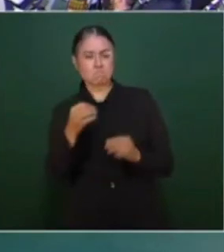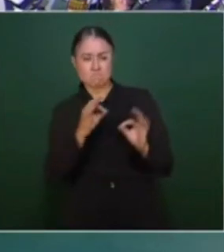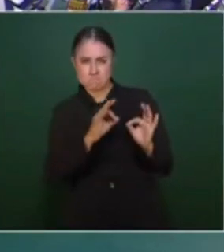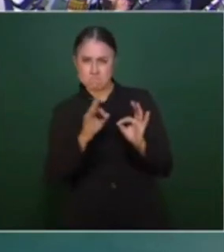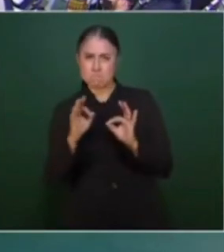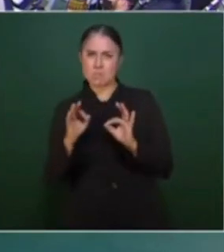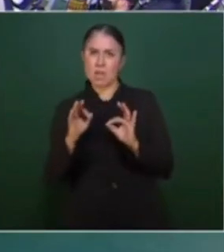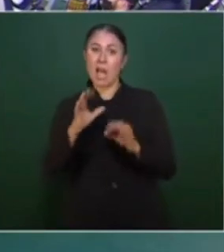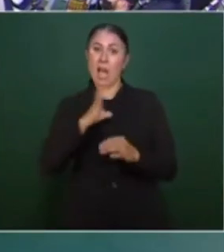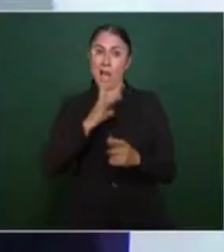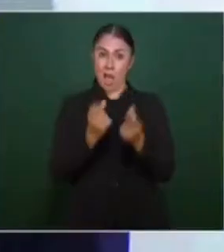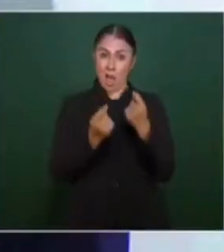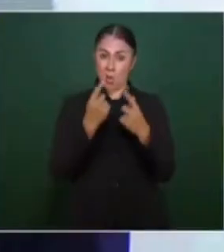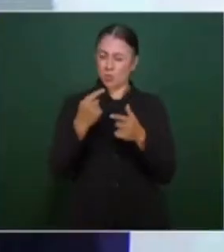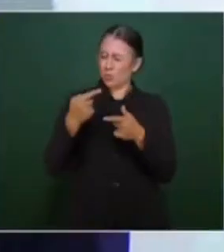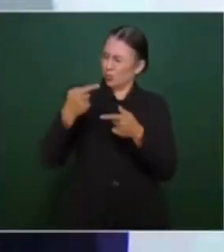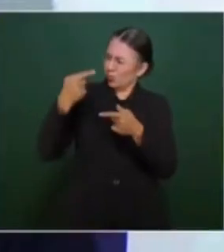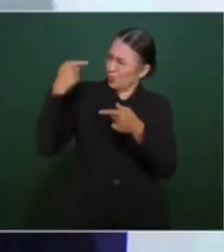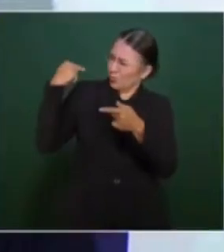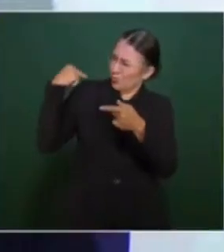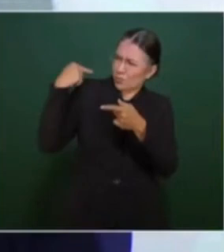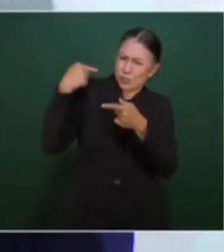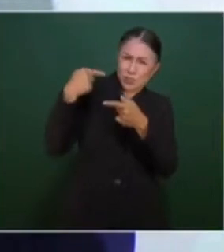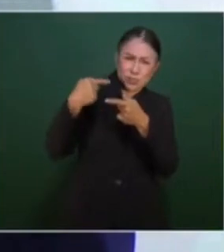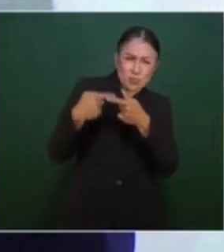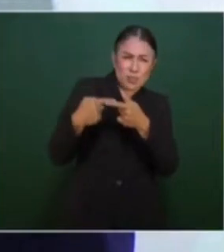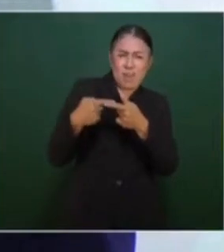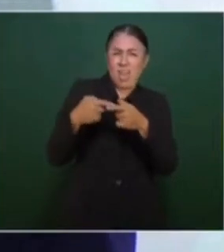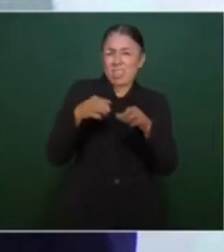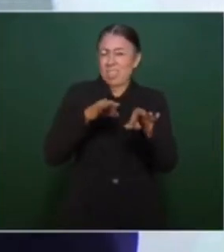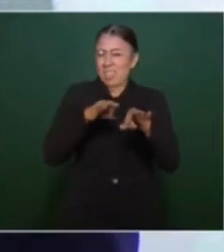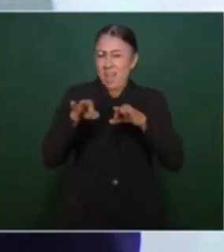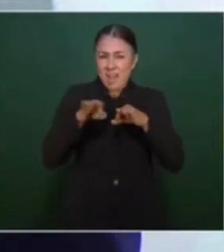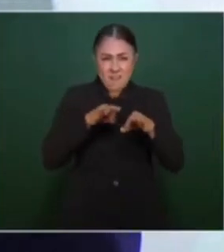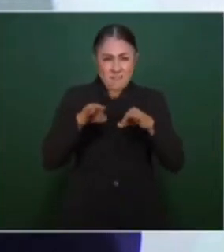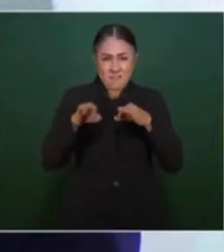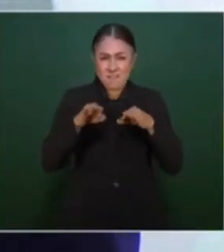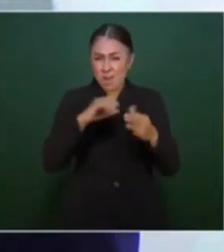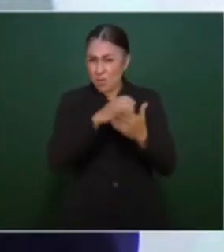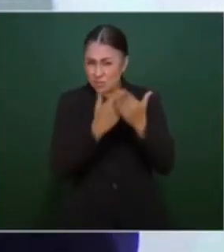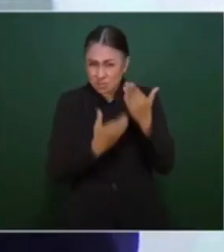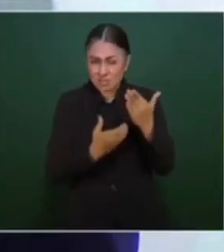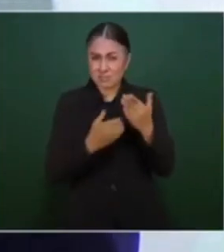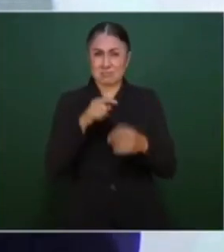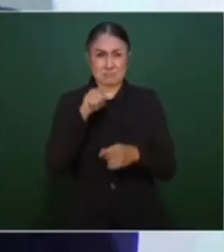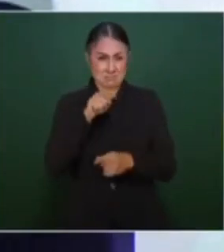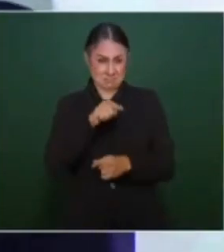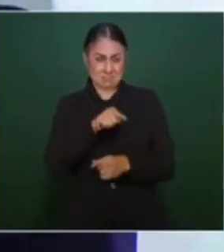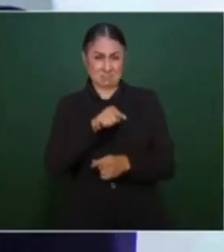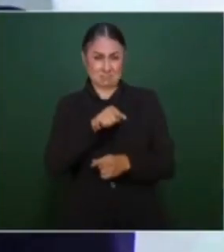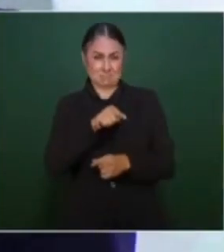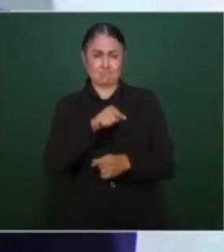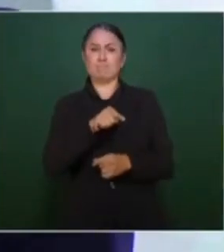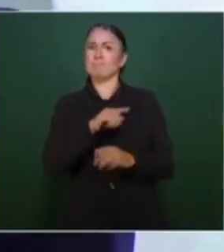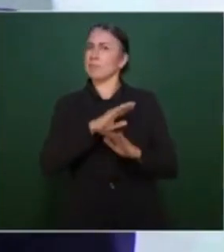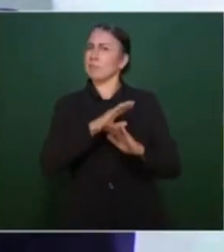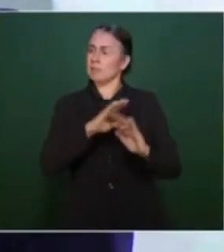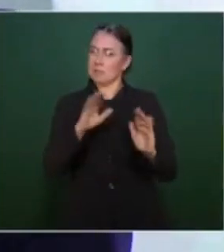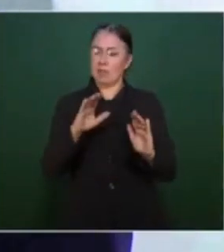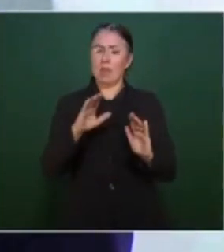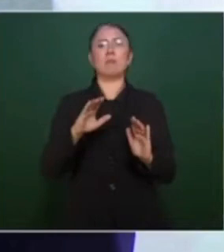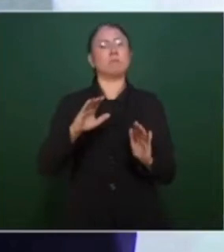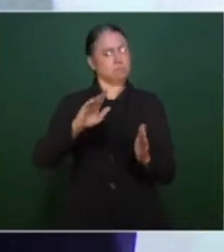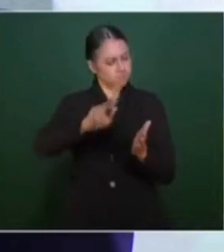están trabajando por contrato de manera eventual, van a ser basificados.